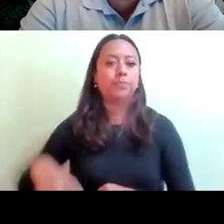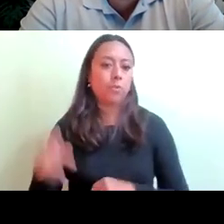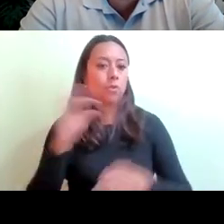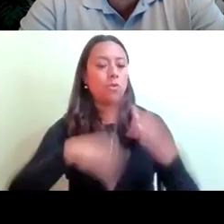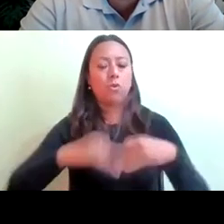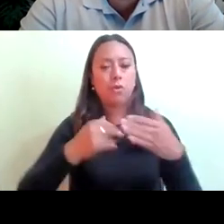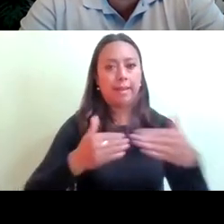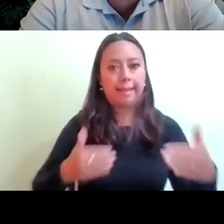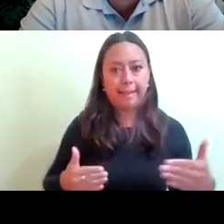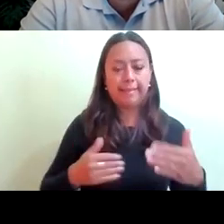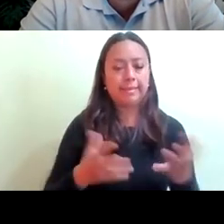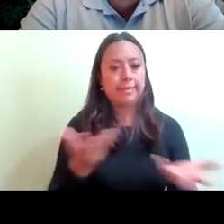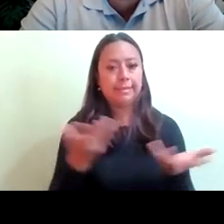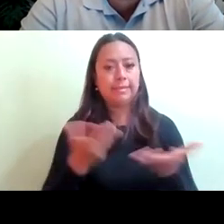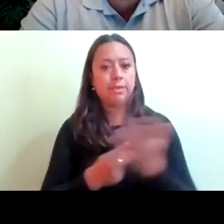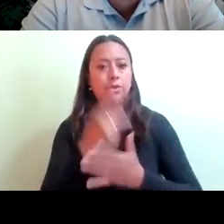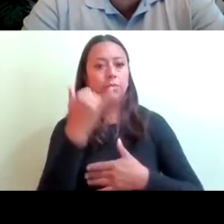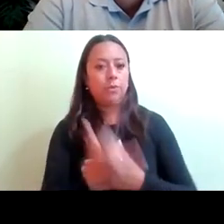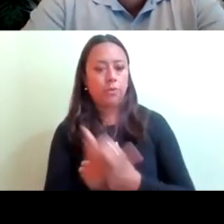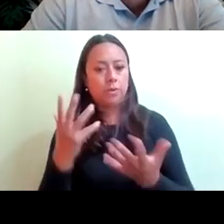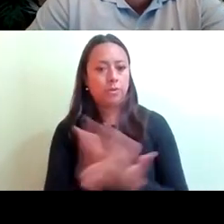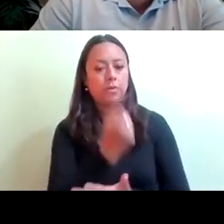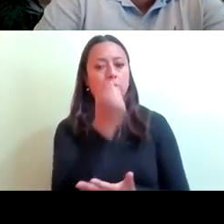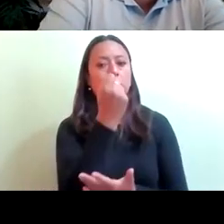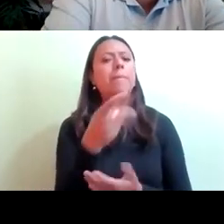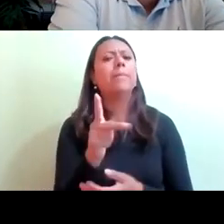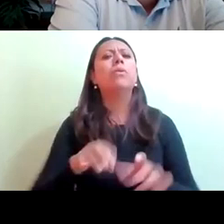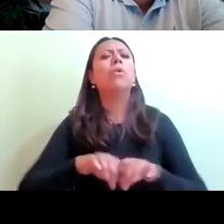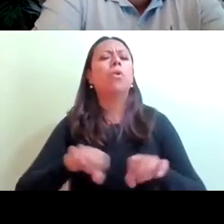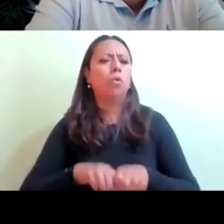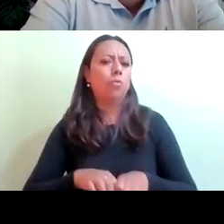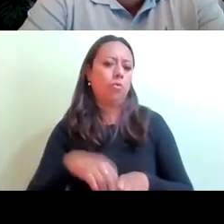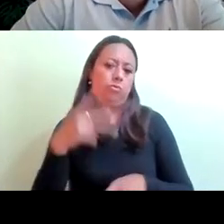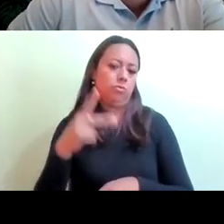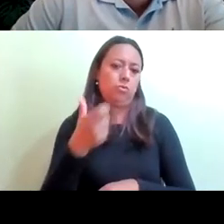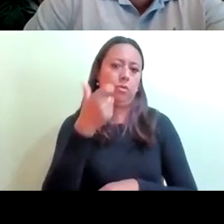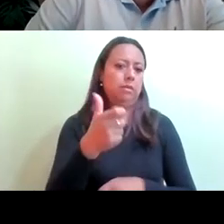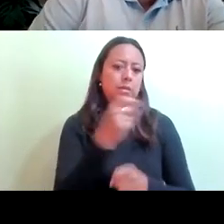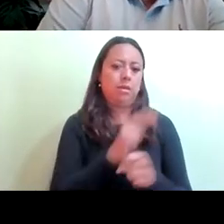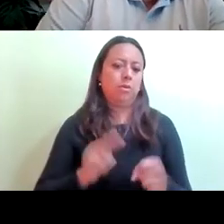los proyectos ganadores en un recurso, con su recurso ordinario.